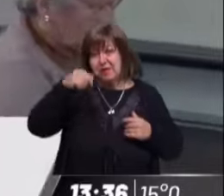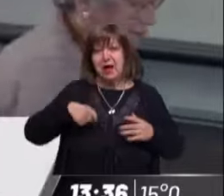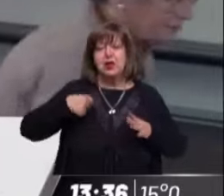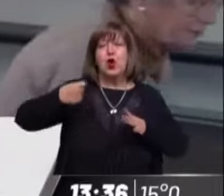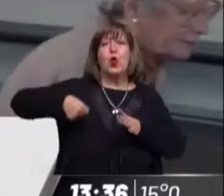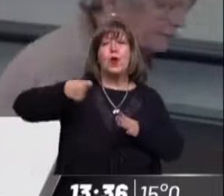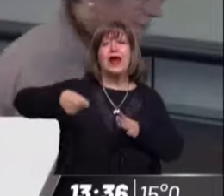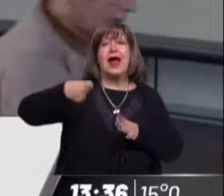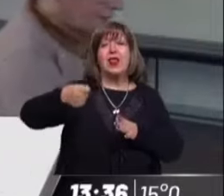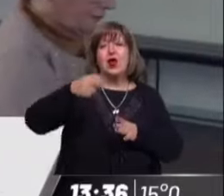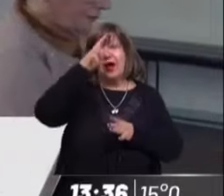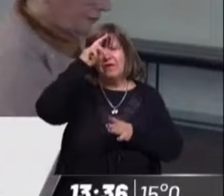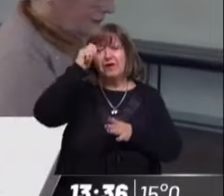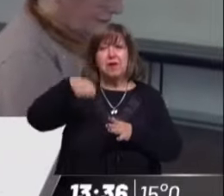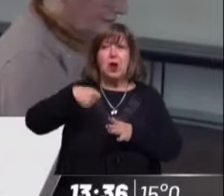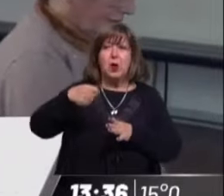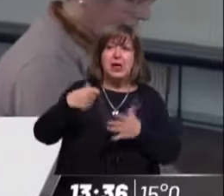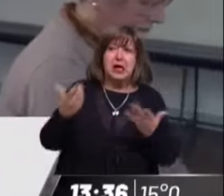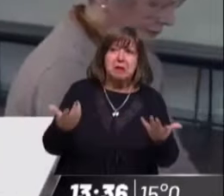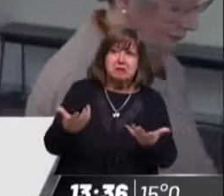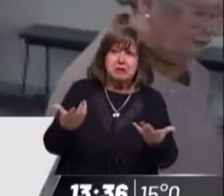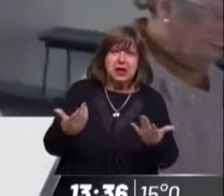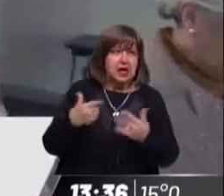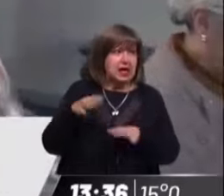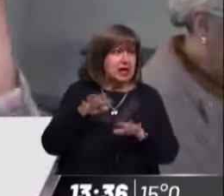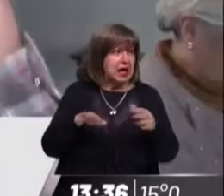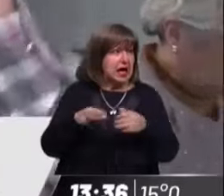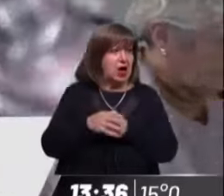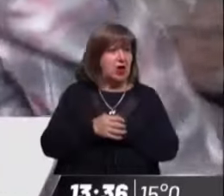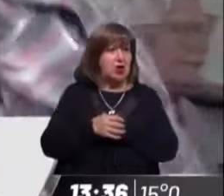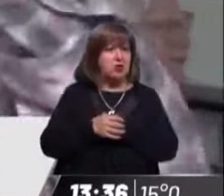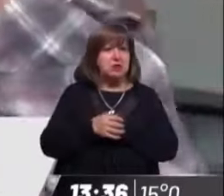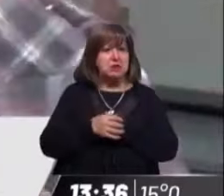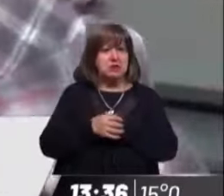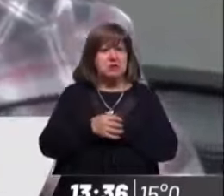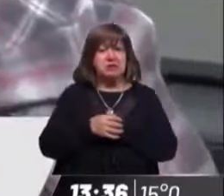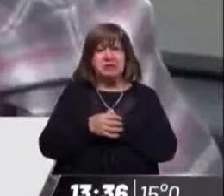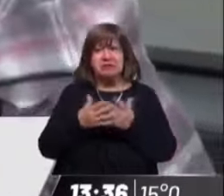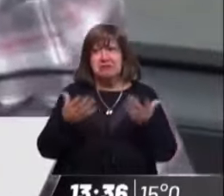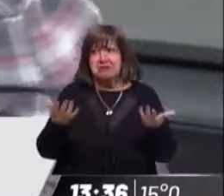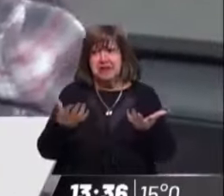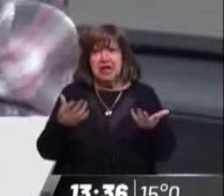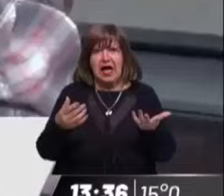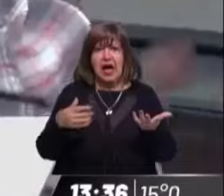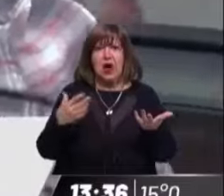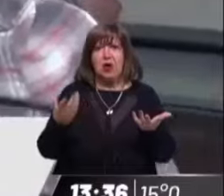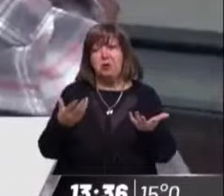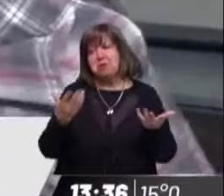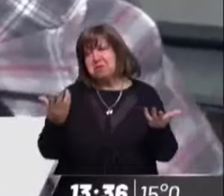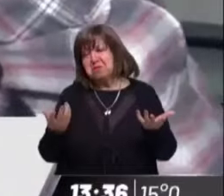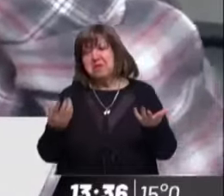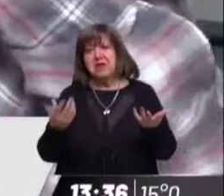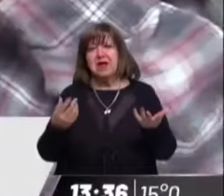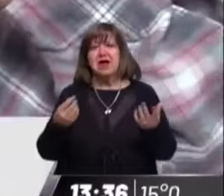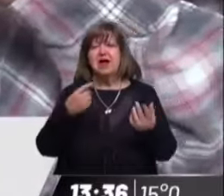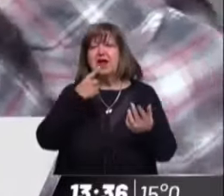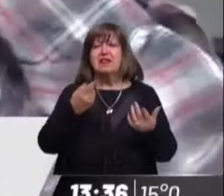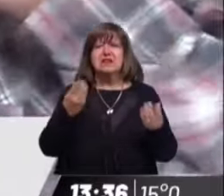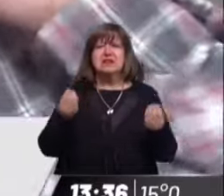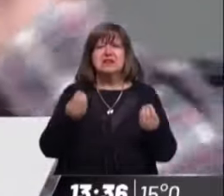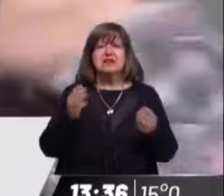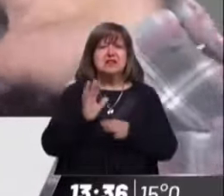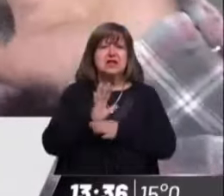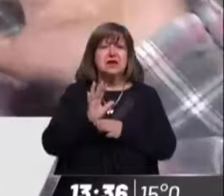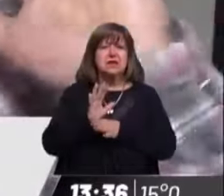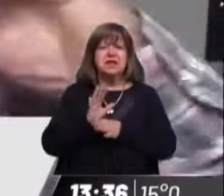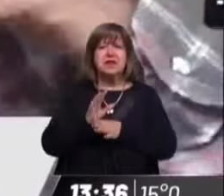Jubilé. Entonces me quedé, digo, bueno, toqué techo, toqué todo, digo, llegué a... ¿Qué significa cuando decís toqué